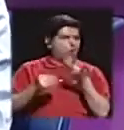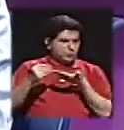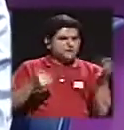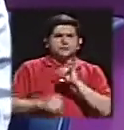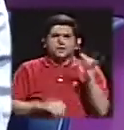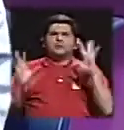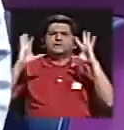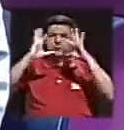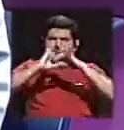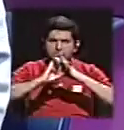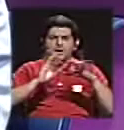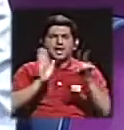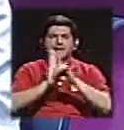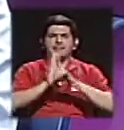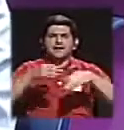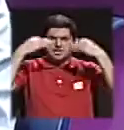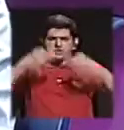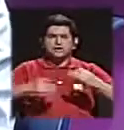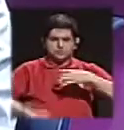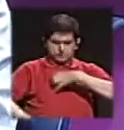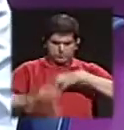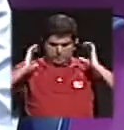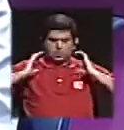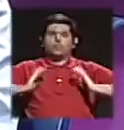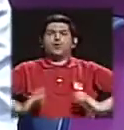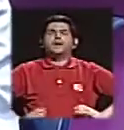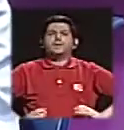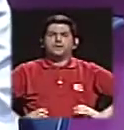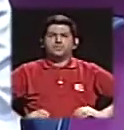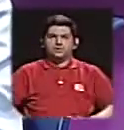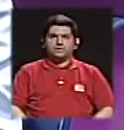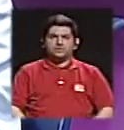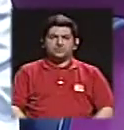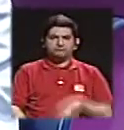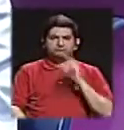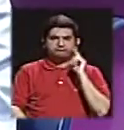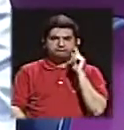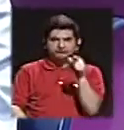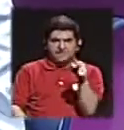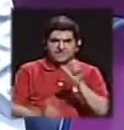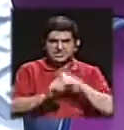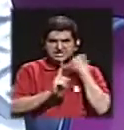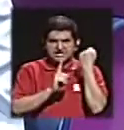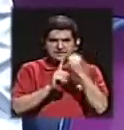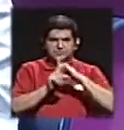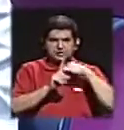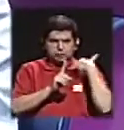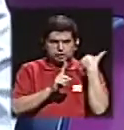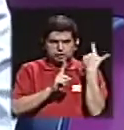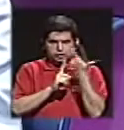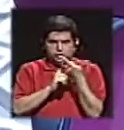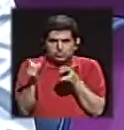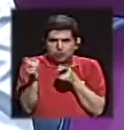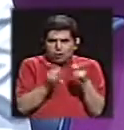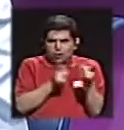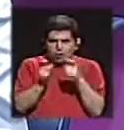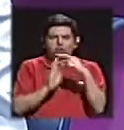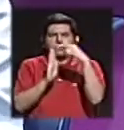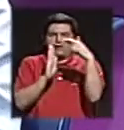refieren al derecho a decidir sobre nuestro cuerpo, está siendo socialmente